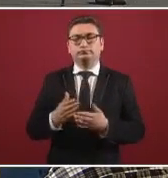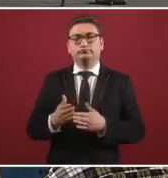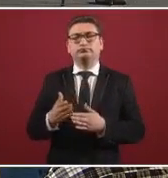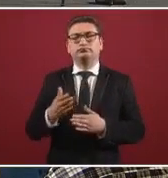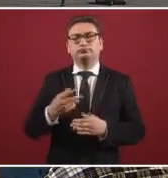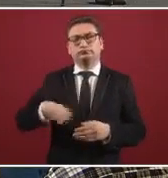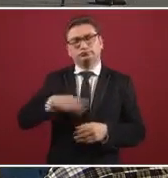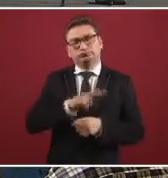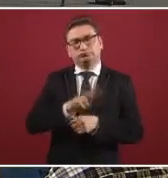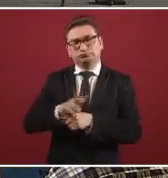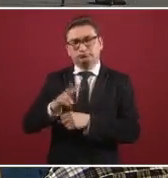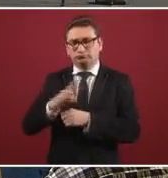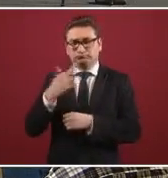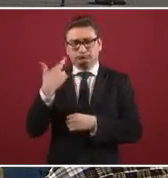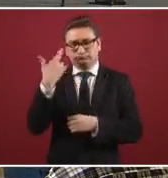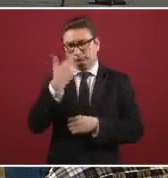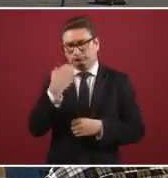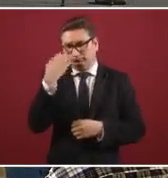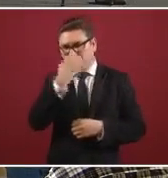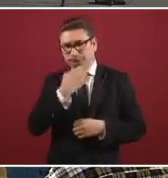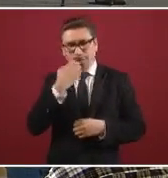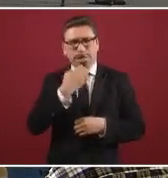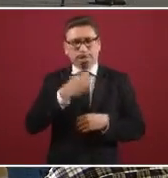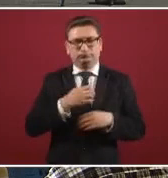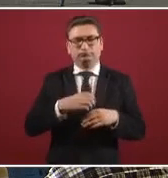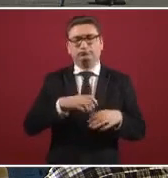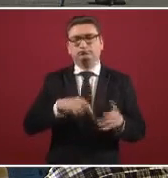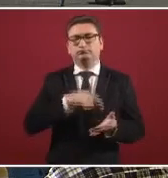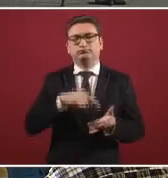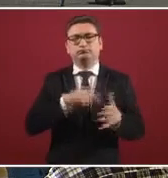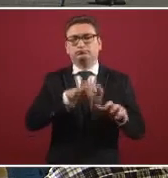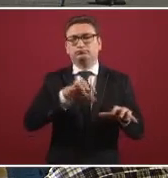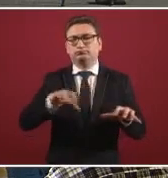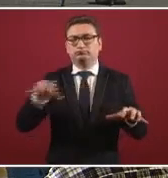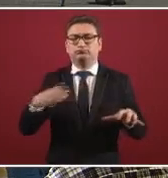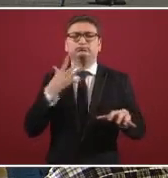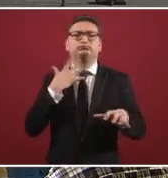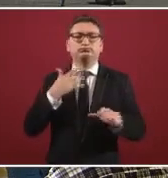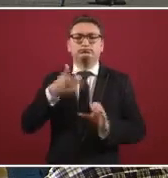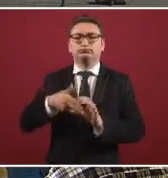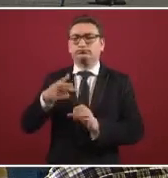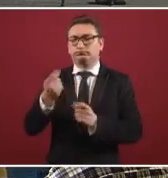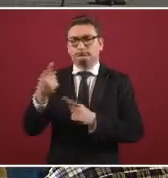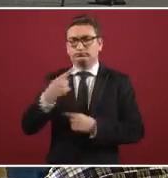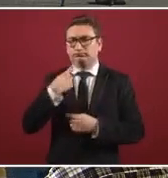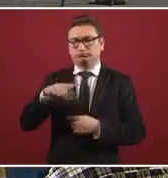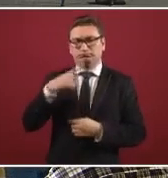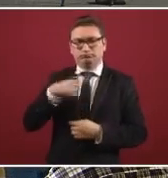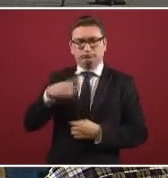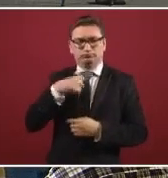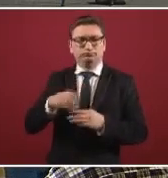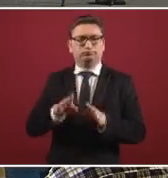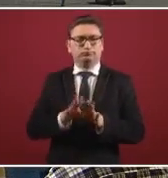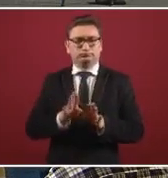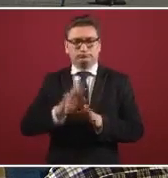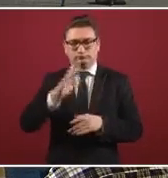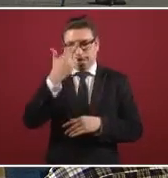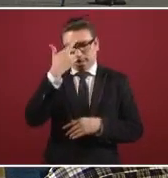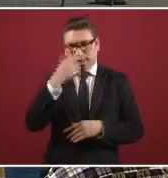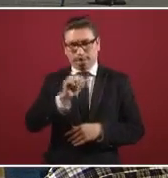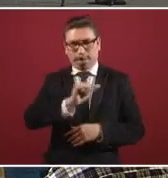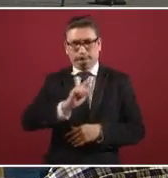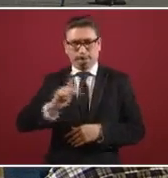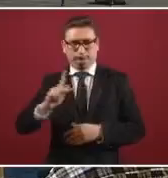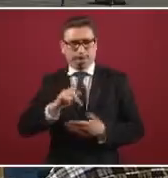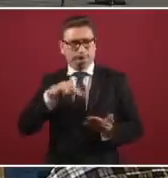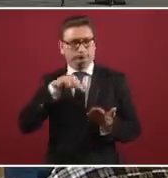a gasolineras, continuamos verificando solamente las quejas y denuncias presentadas a través de la app. Se